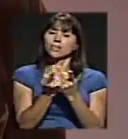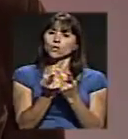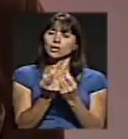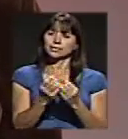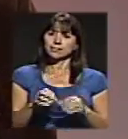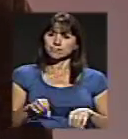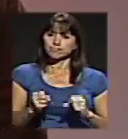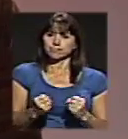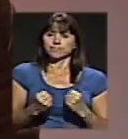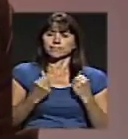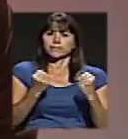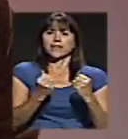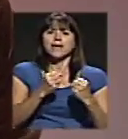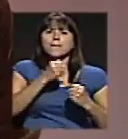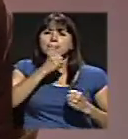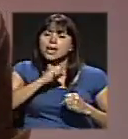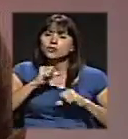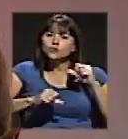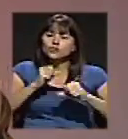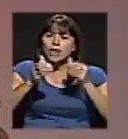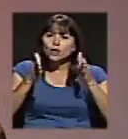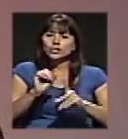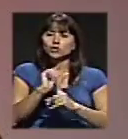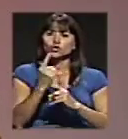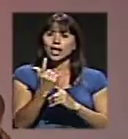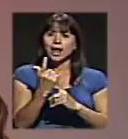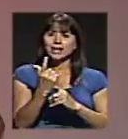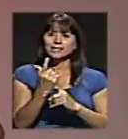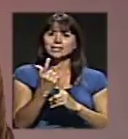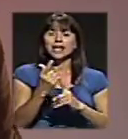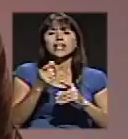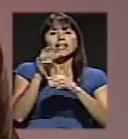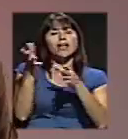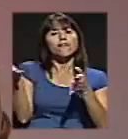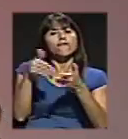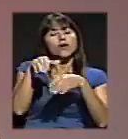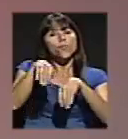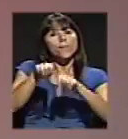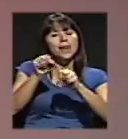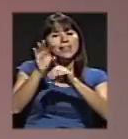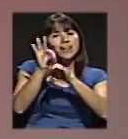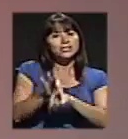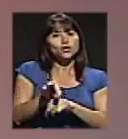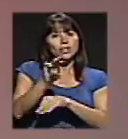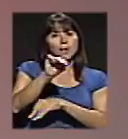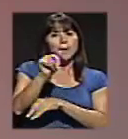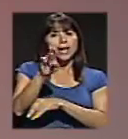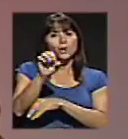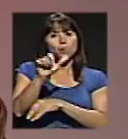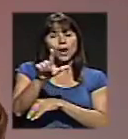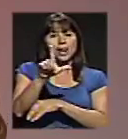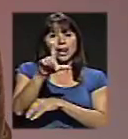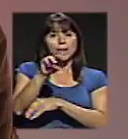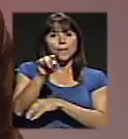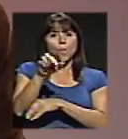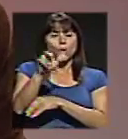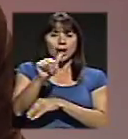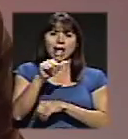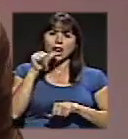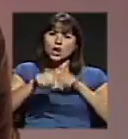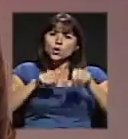luchadores sociales de la izquierda costarricense que recuperan la tradición de Manuel Mora, de las luchas por las garantías sociales, por el Código de